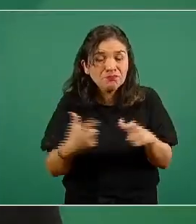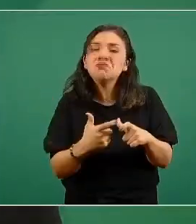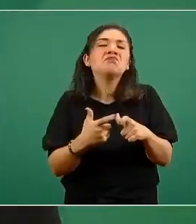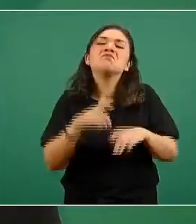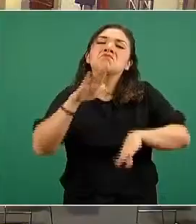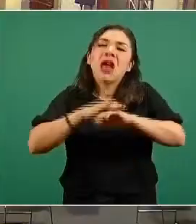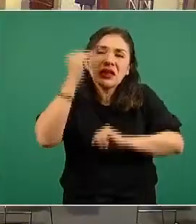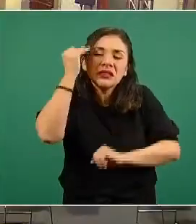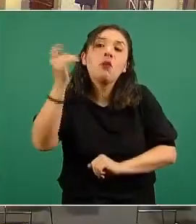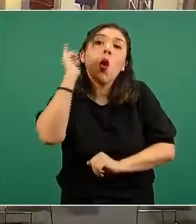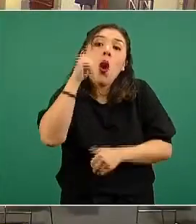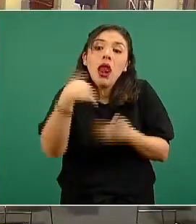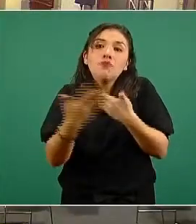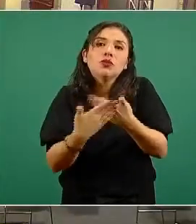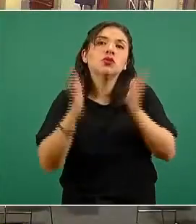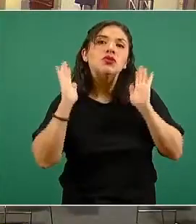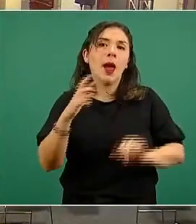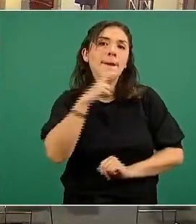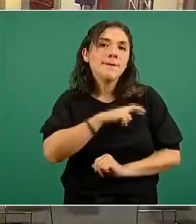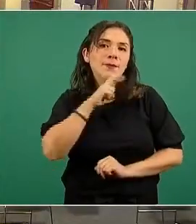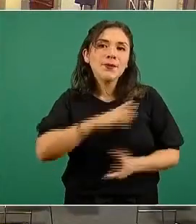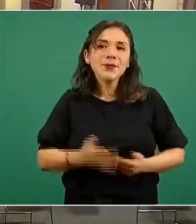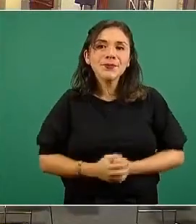esté llegando.